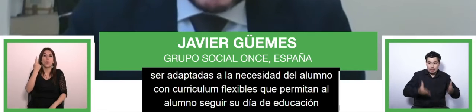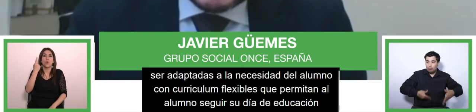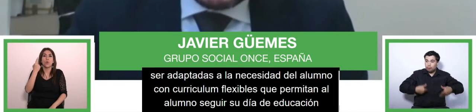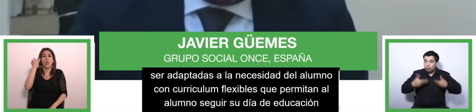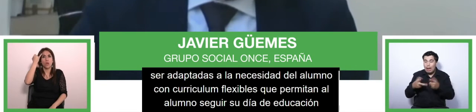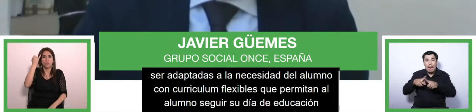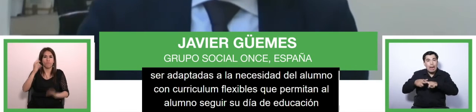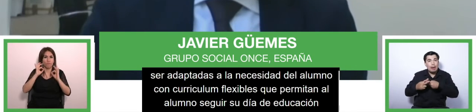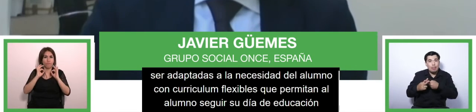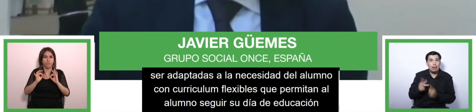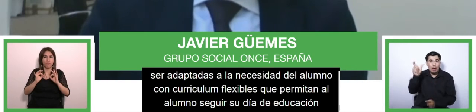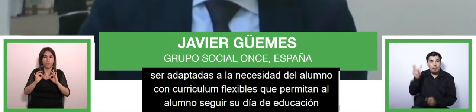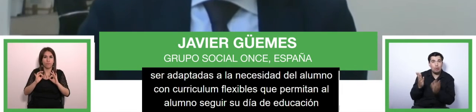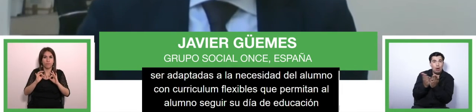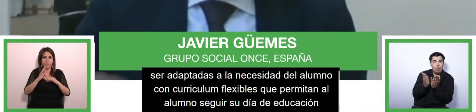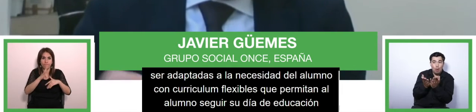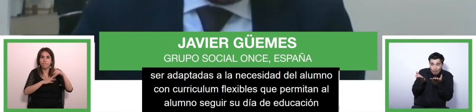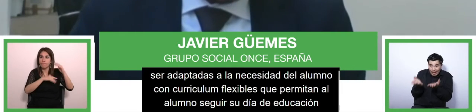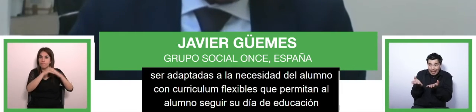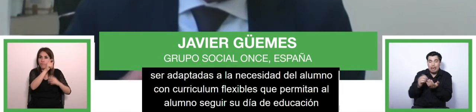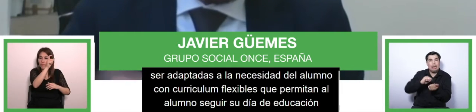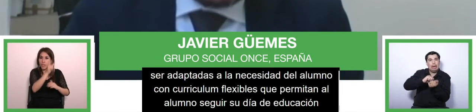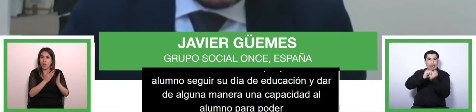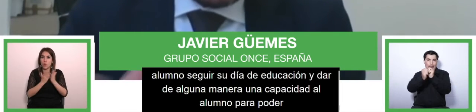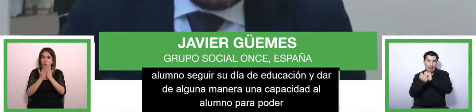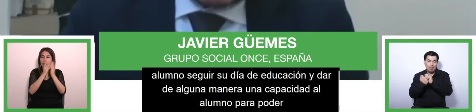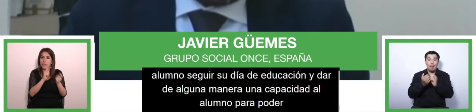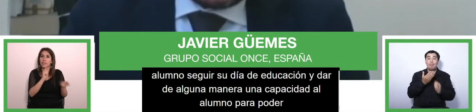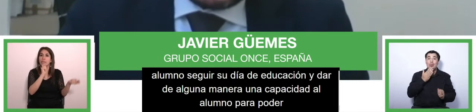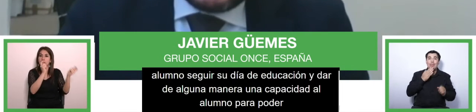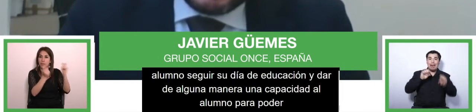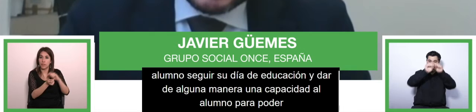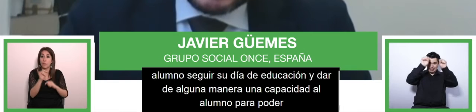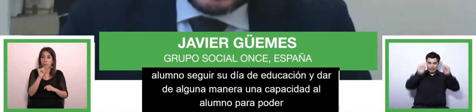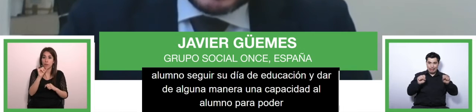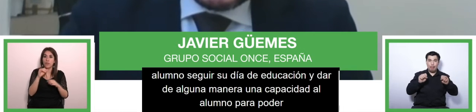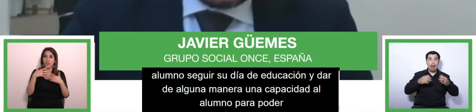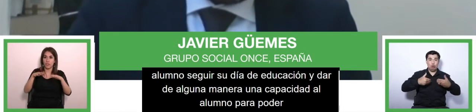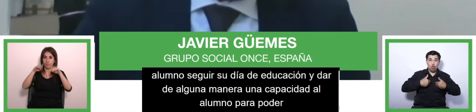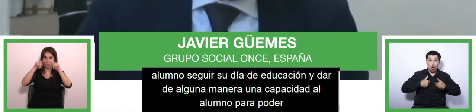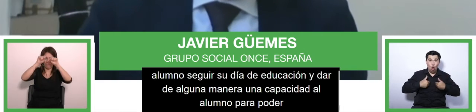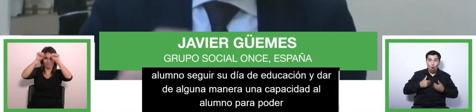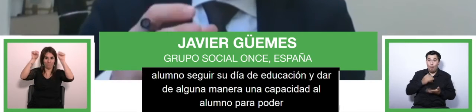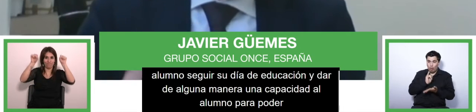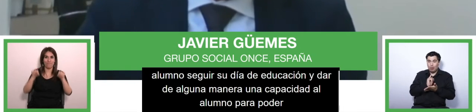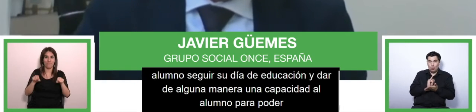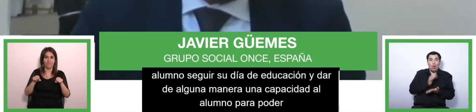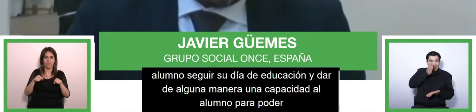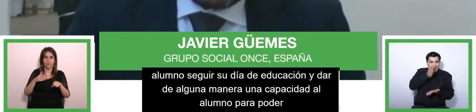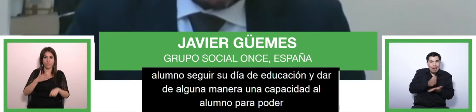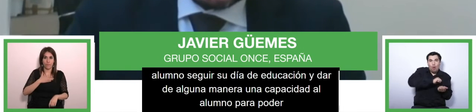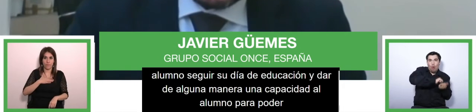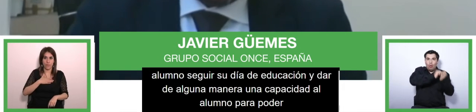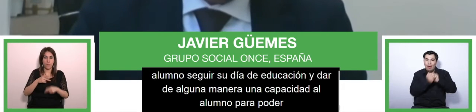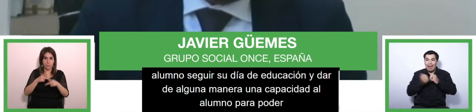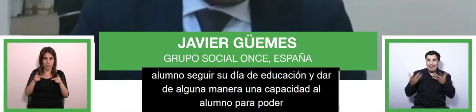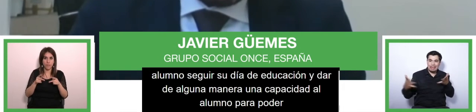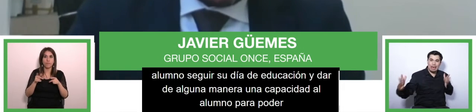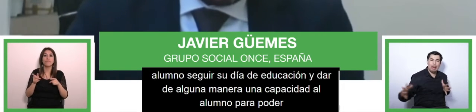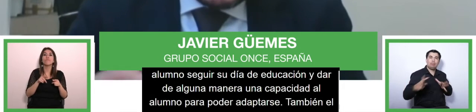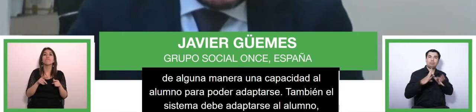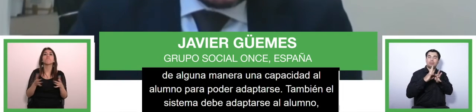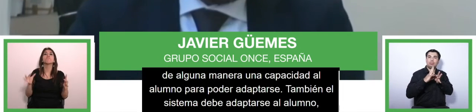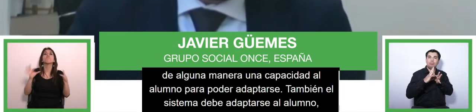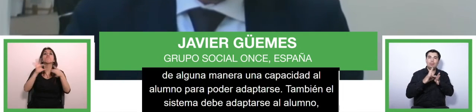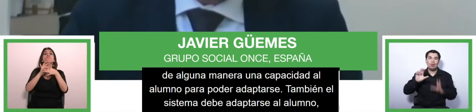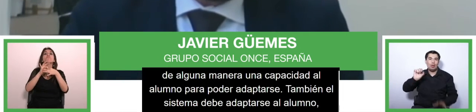para poder adaptarse. Pero también es que el sistema debe adaptarse al alumno. en esa especie de combinación donde prime